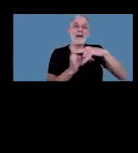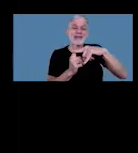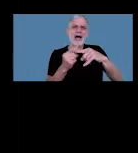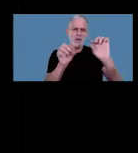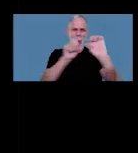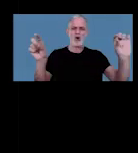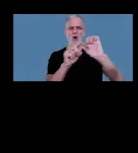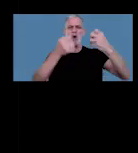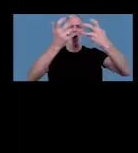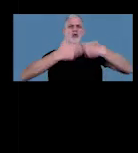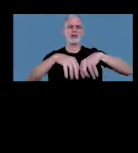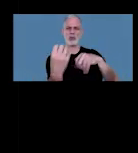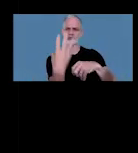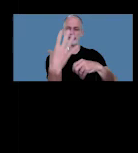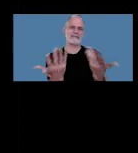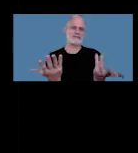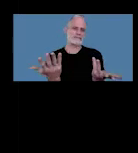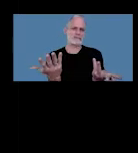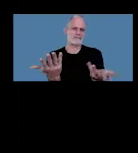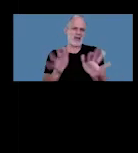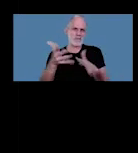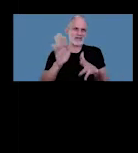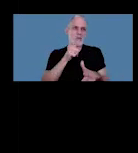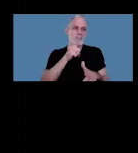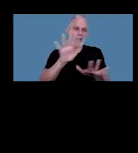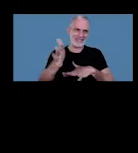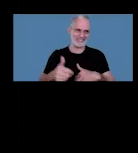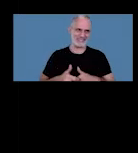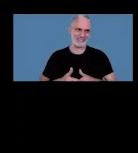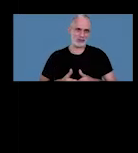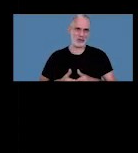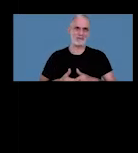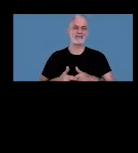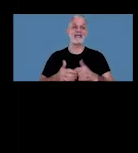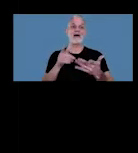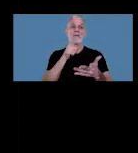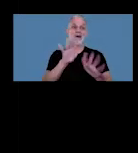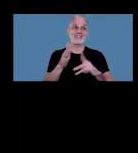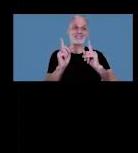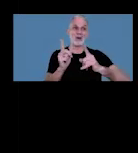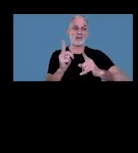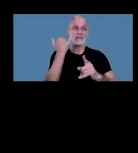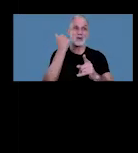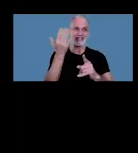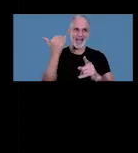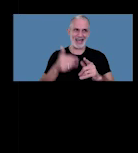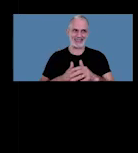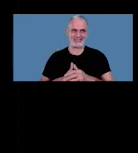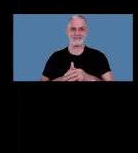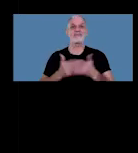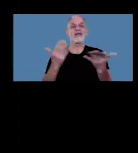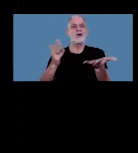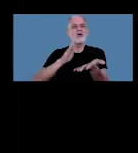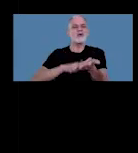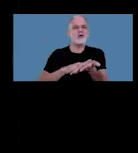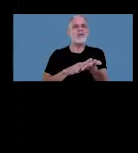predictivos, traen, pero en realidad es bastante parecido al que veníamos teniendo. En relación a